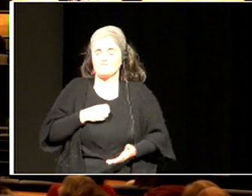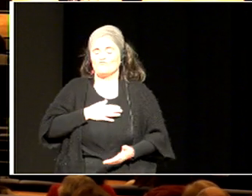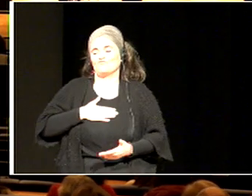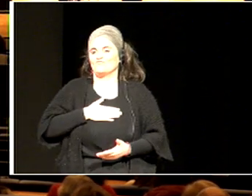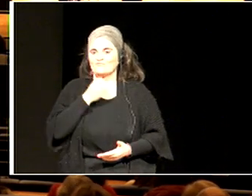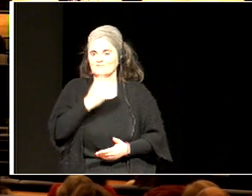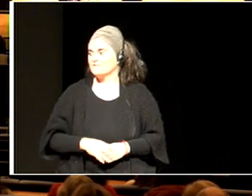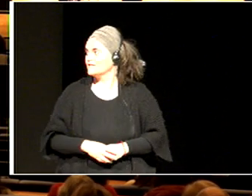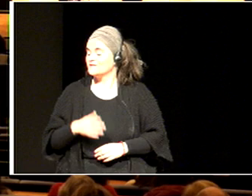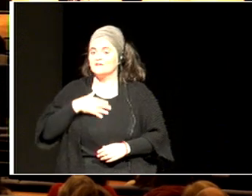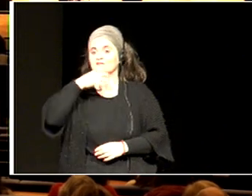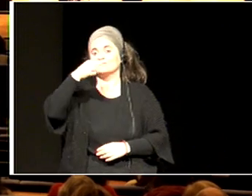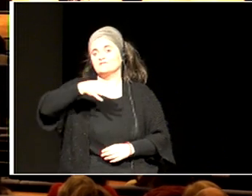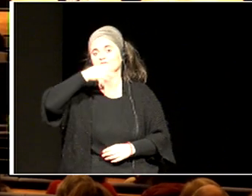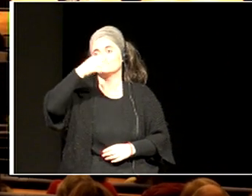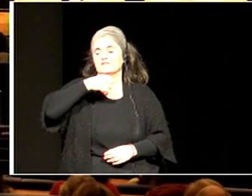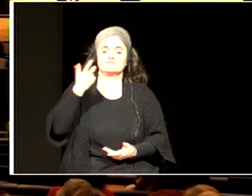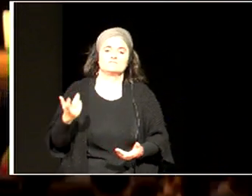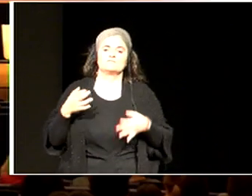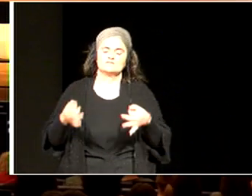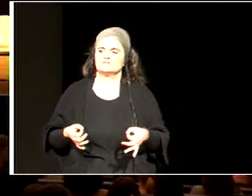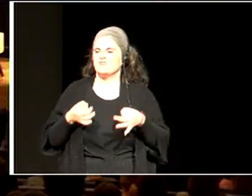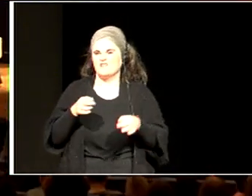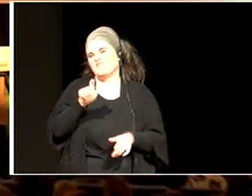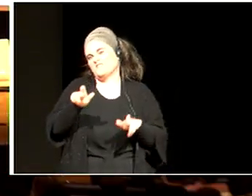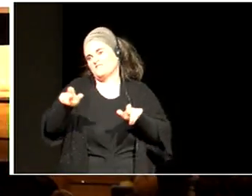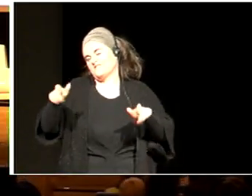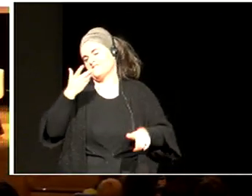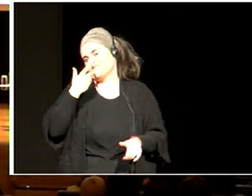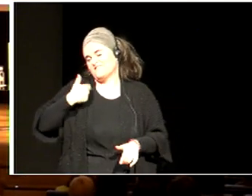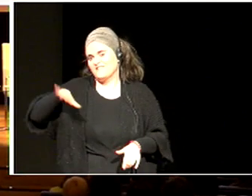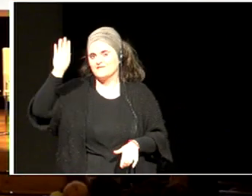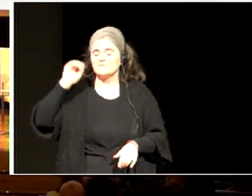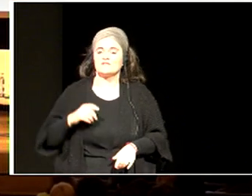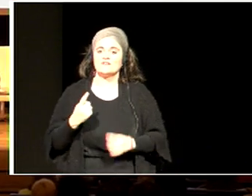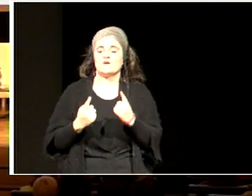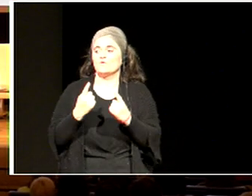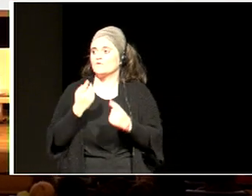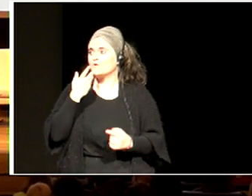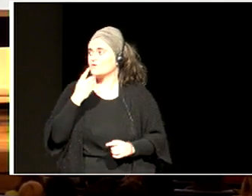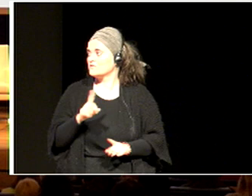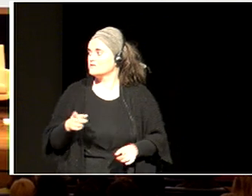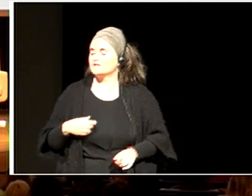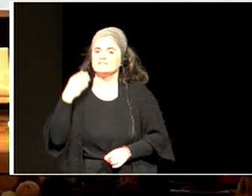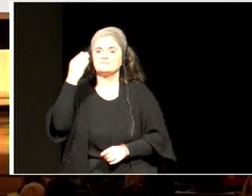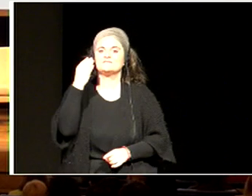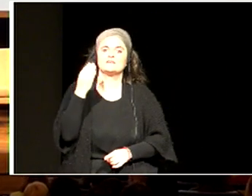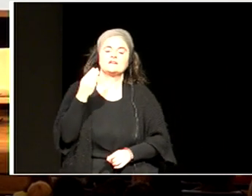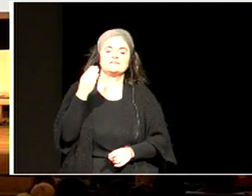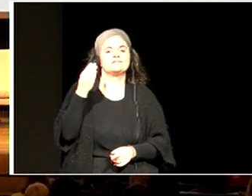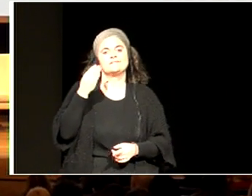yo os traigo una charla por supuesto como siempre ya me conoce mucha gente pero la gente que no me conocéis si esperáis una charla académica